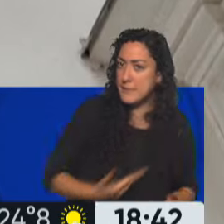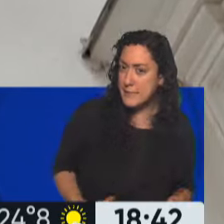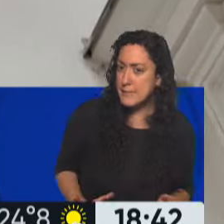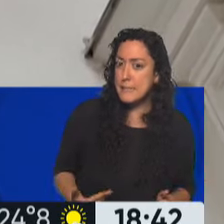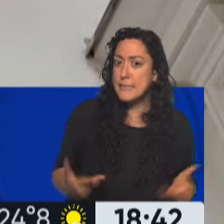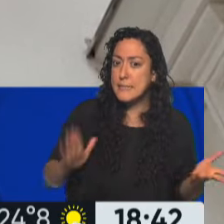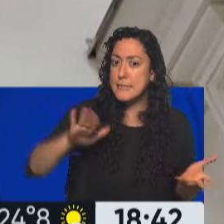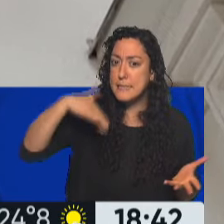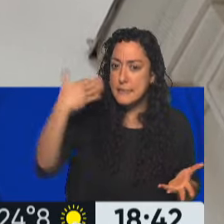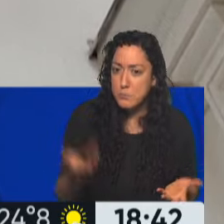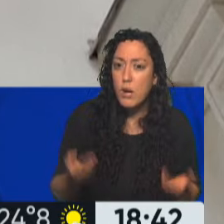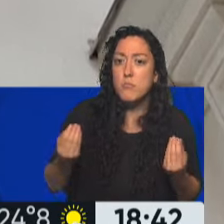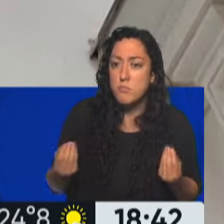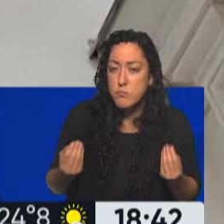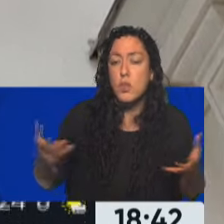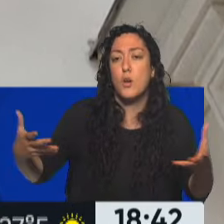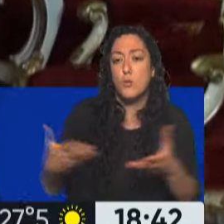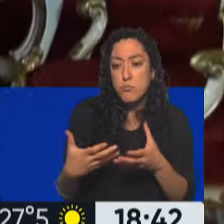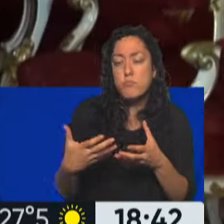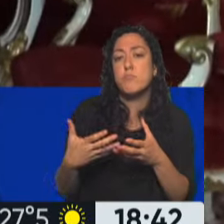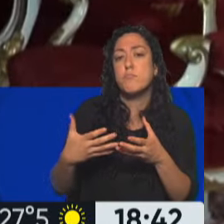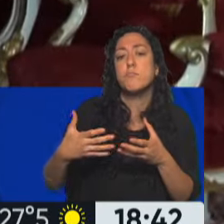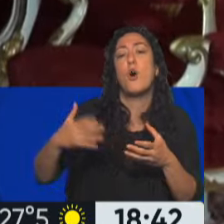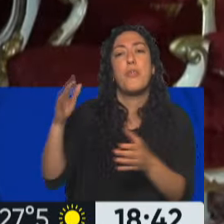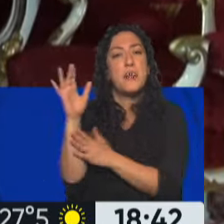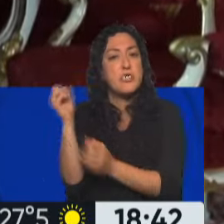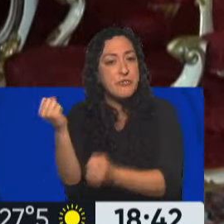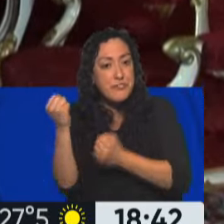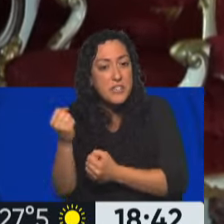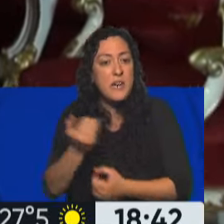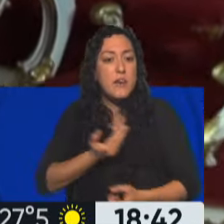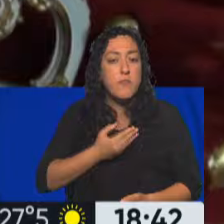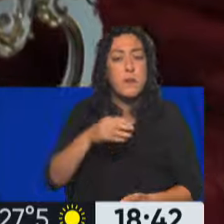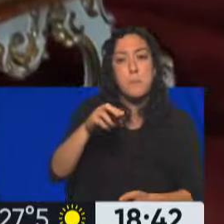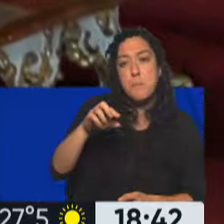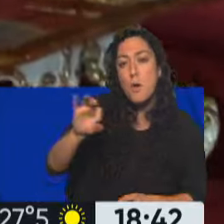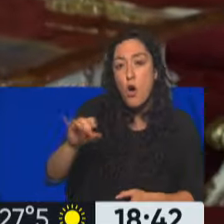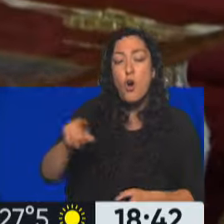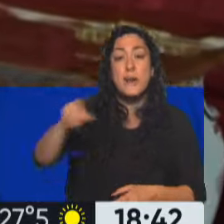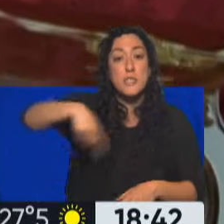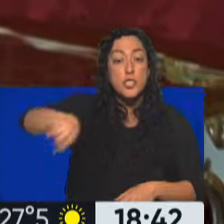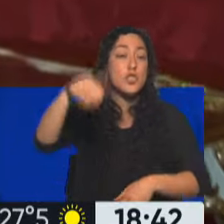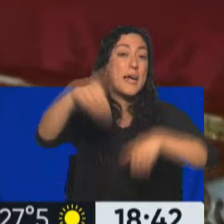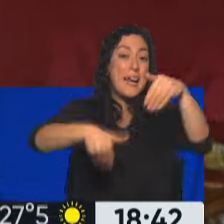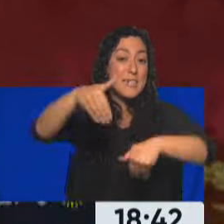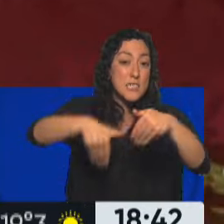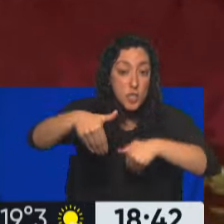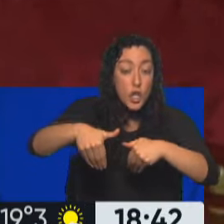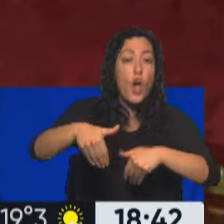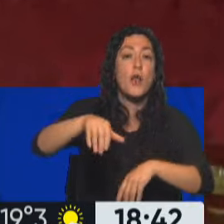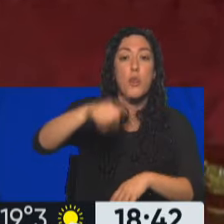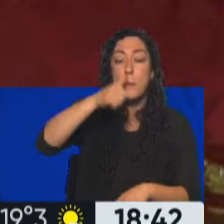Bellen inició con el partido ultranacionalista y de extrema derecha FPÖ, ganador de las elecciones legislativas del pasado